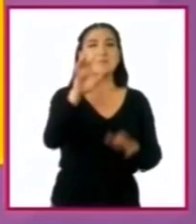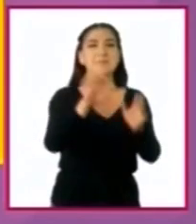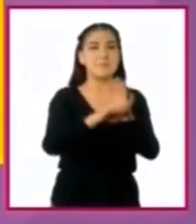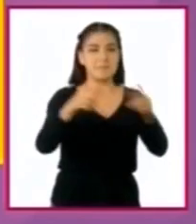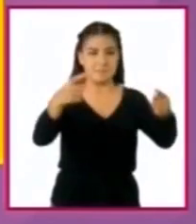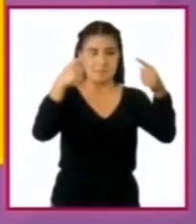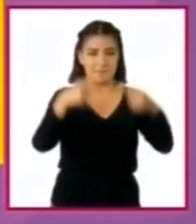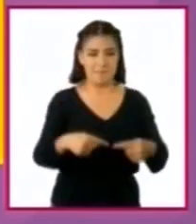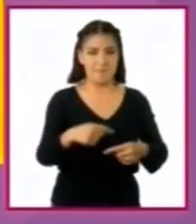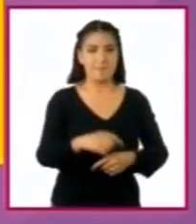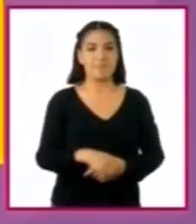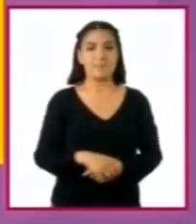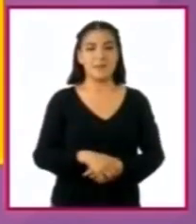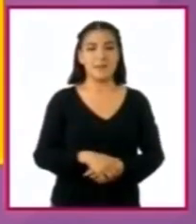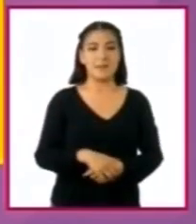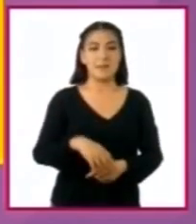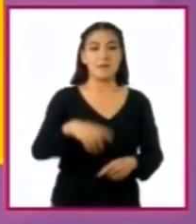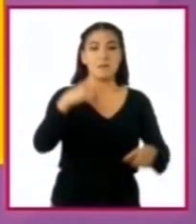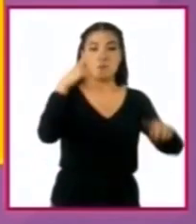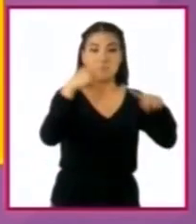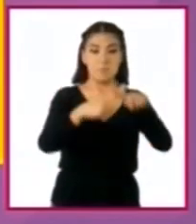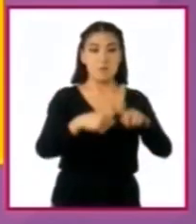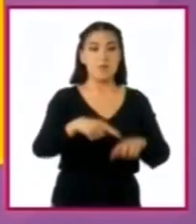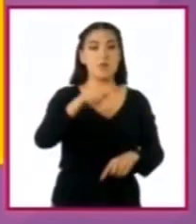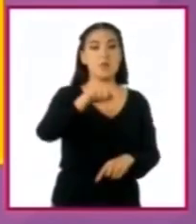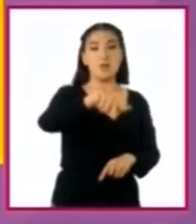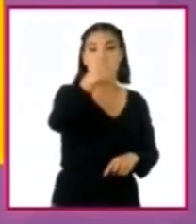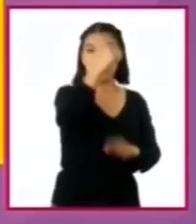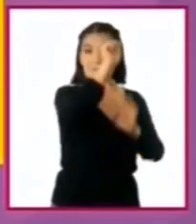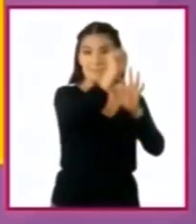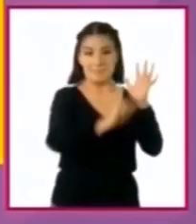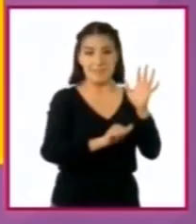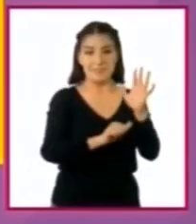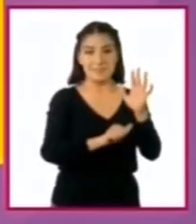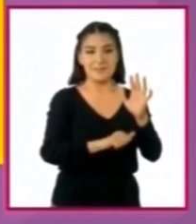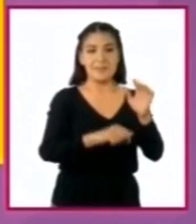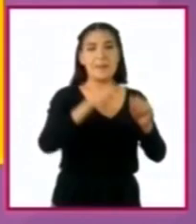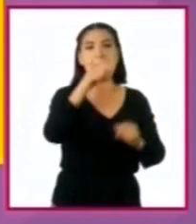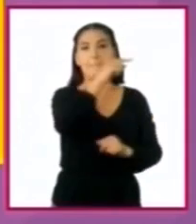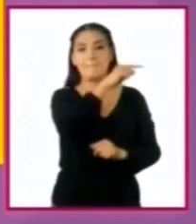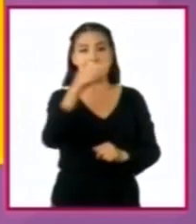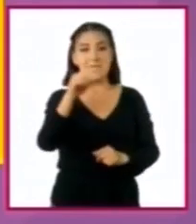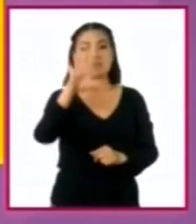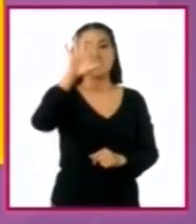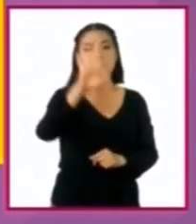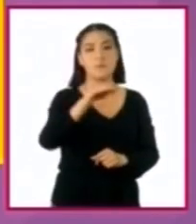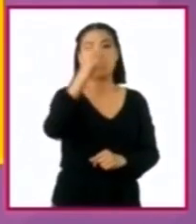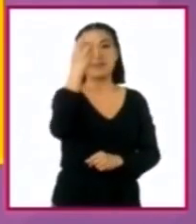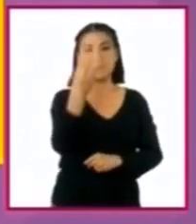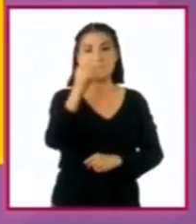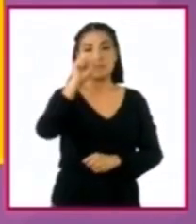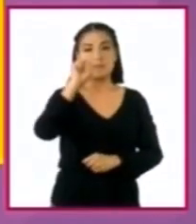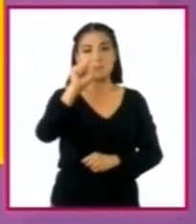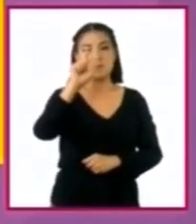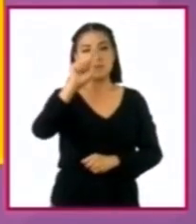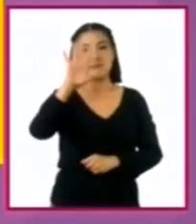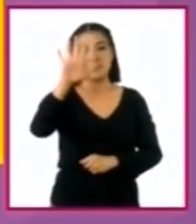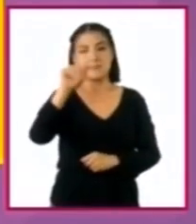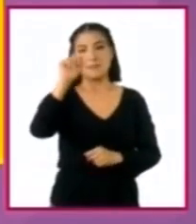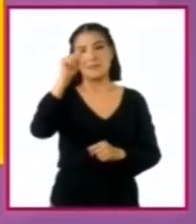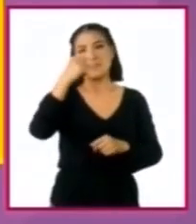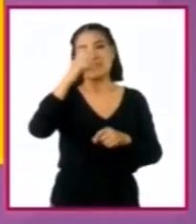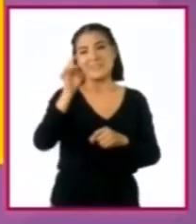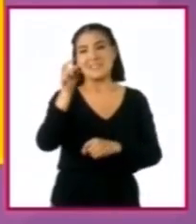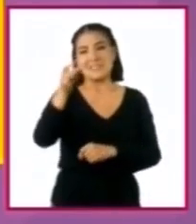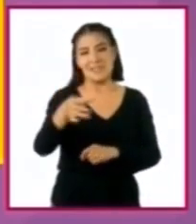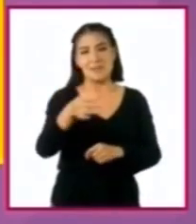operación aritmética. Multiplicaremos los 12 meses por la mensualidad de 543 con 75